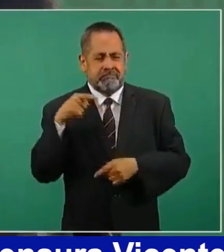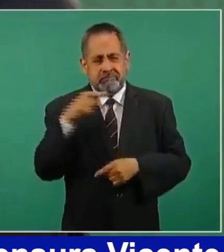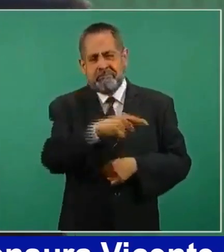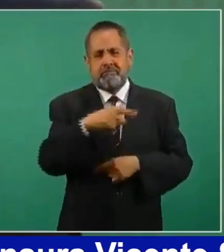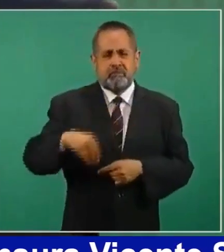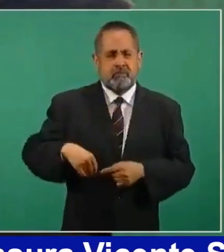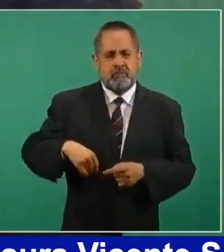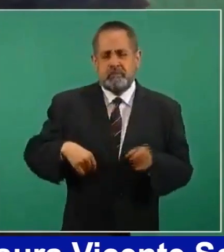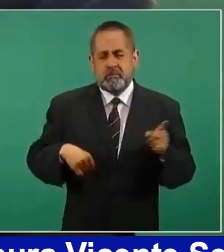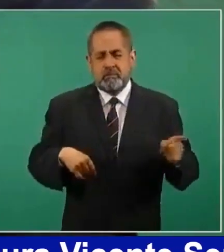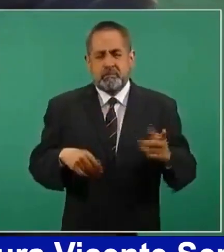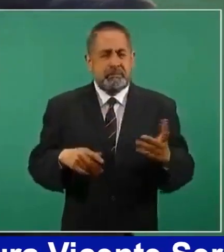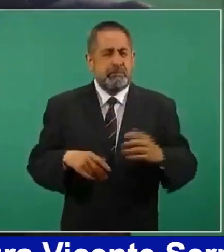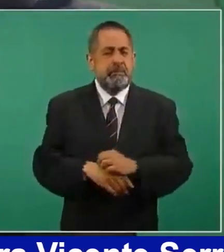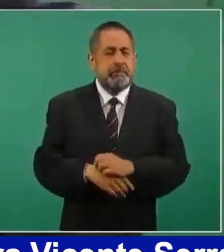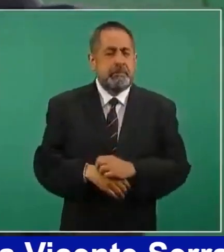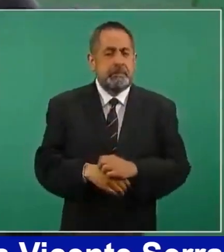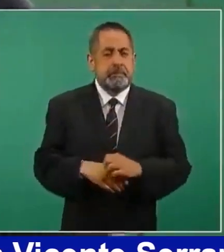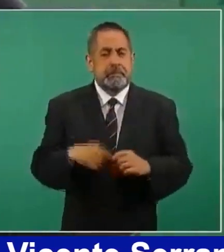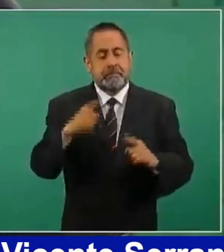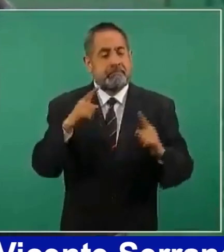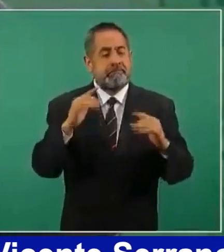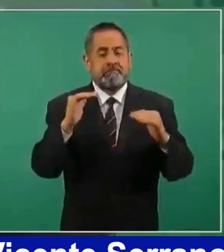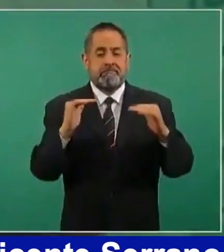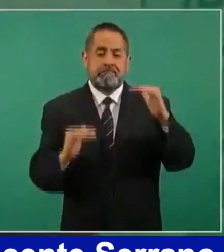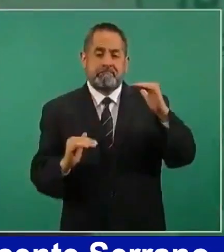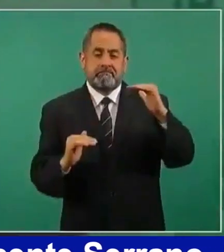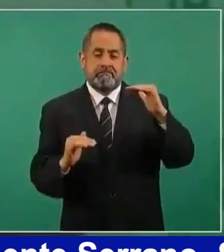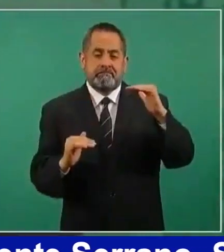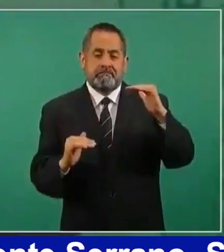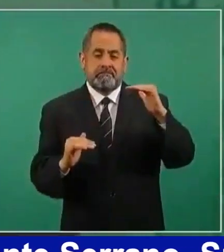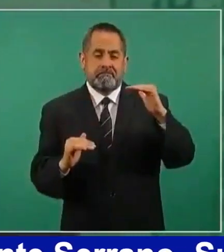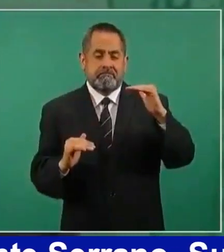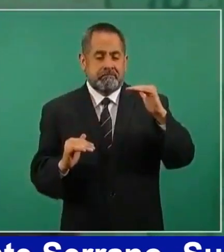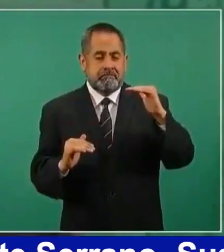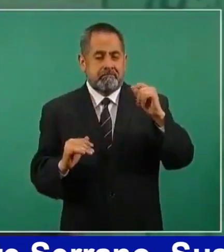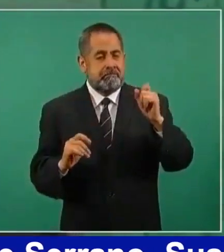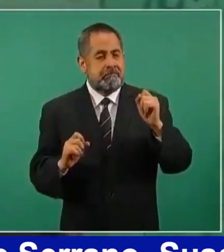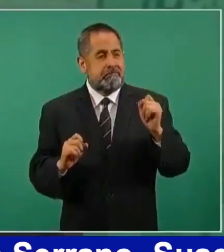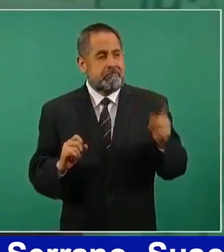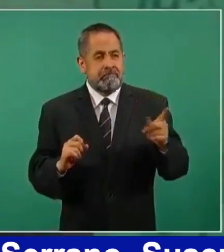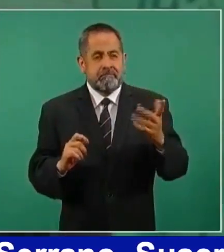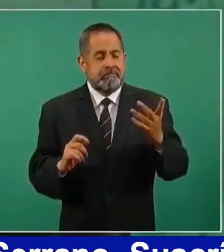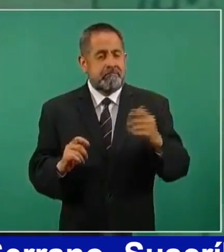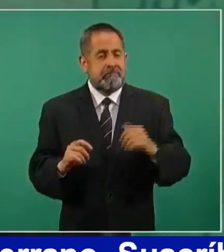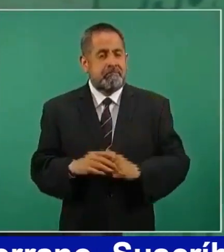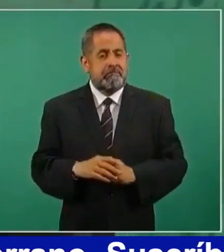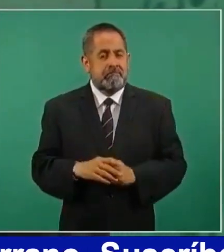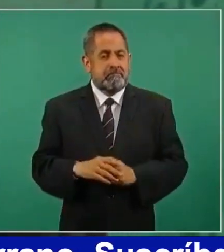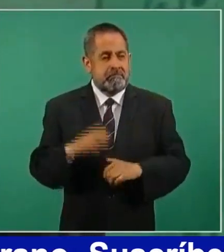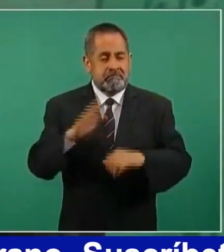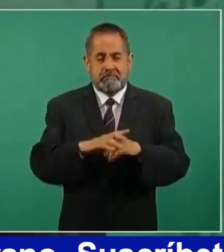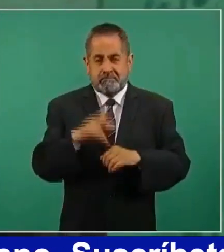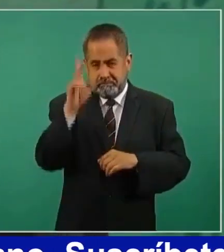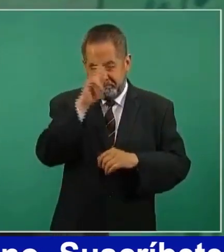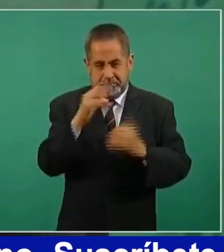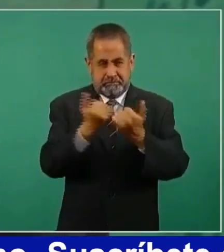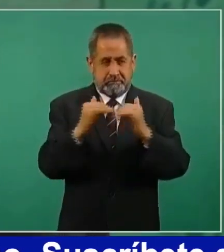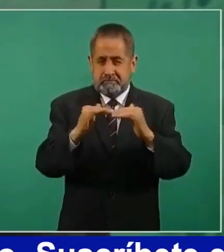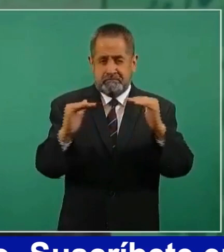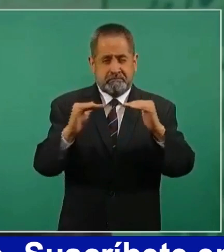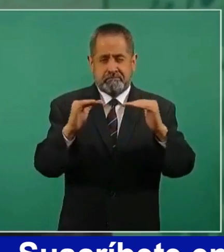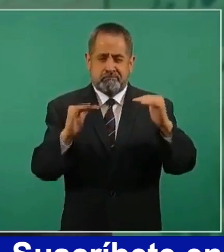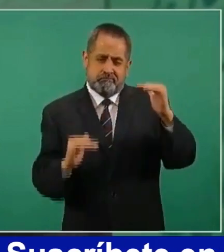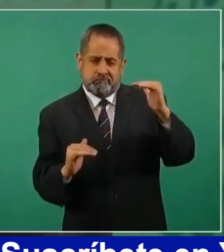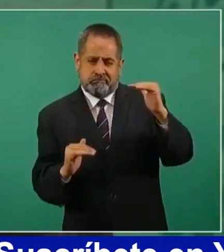Fue cuando se ahondó la desigualdad